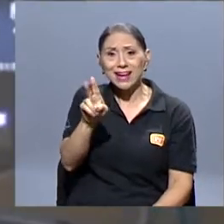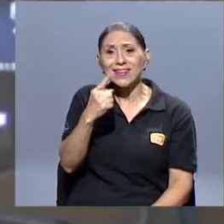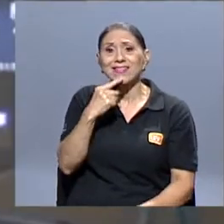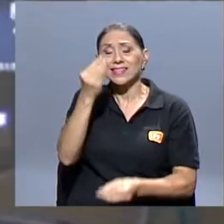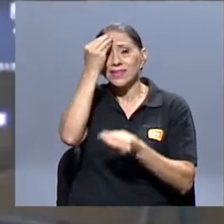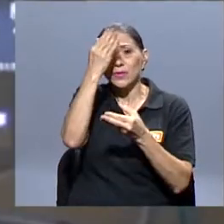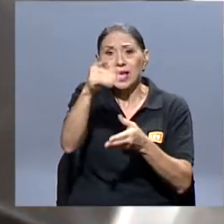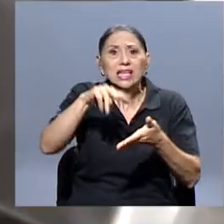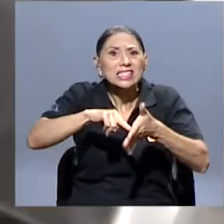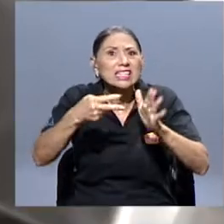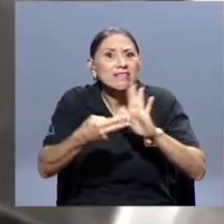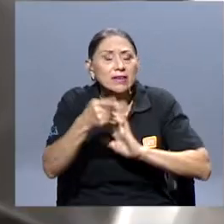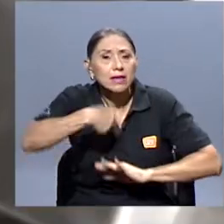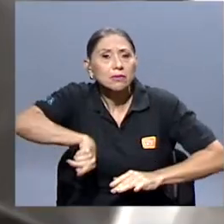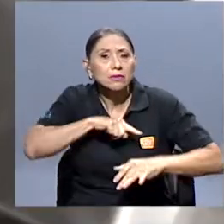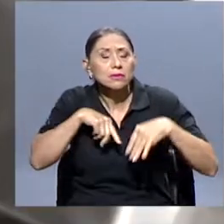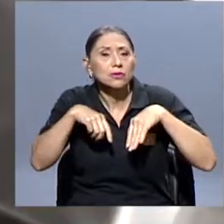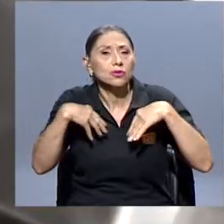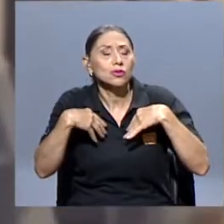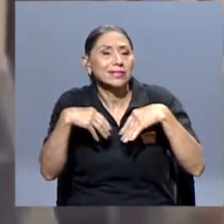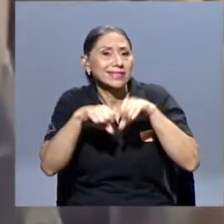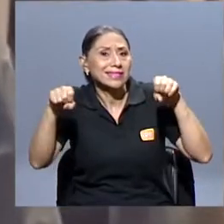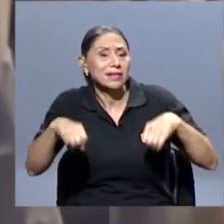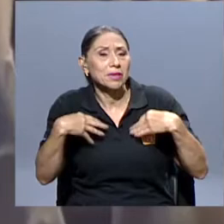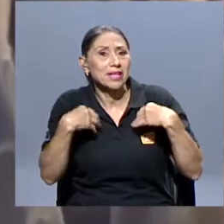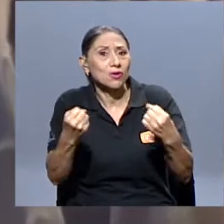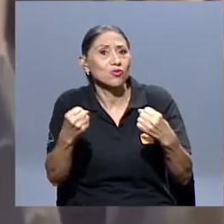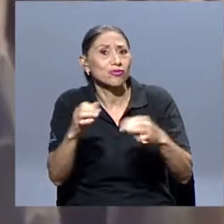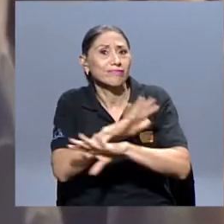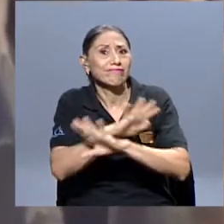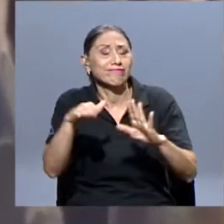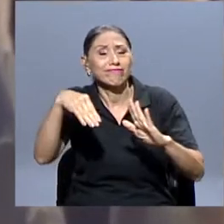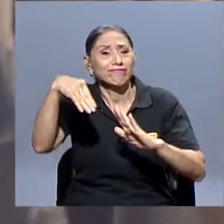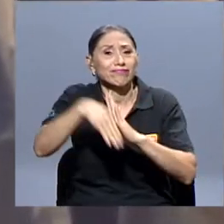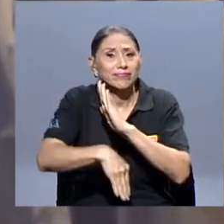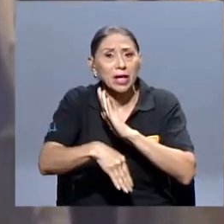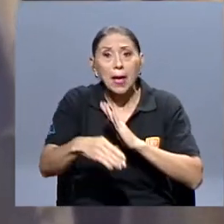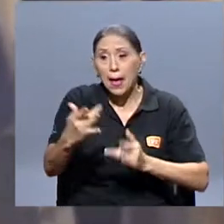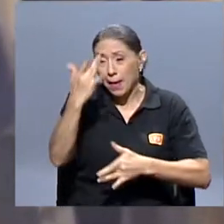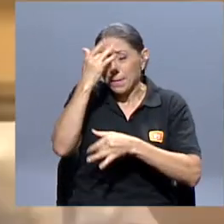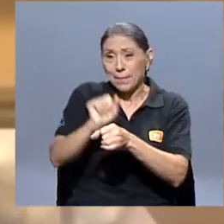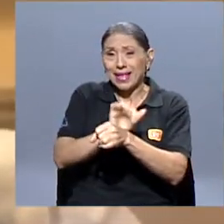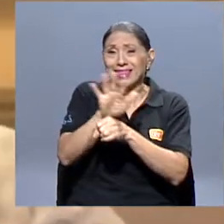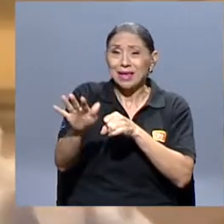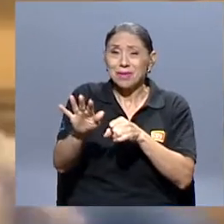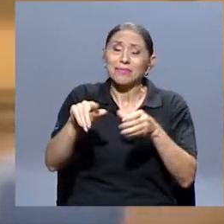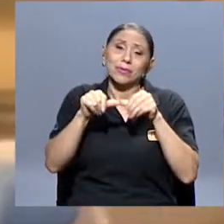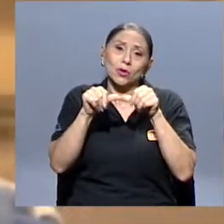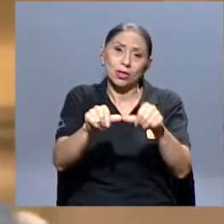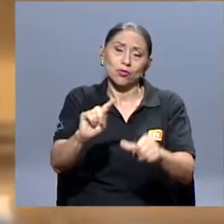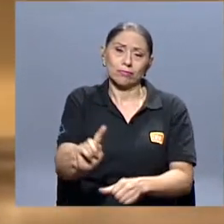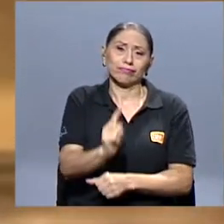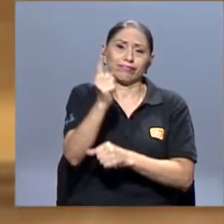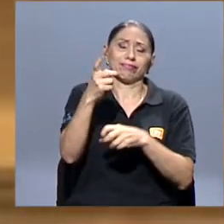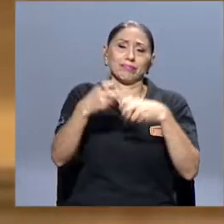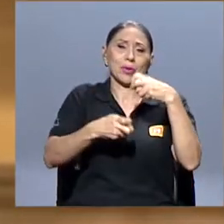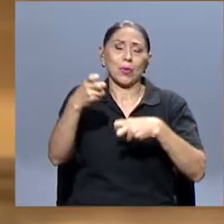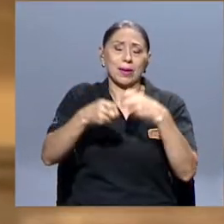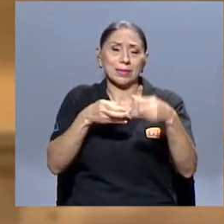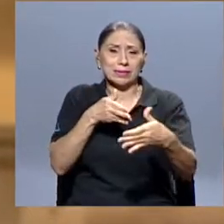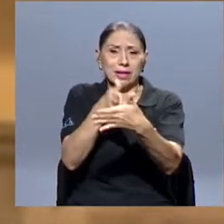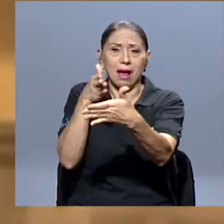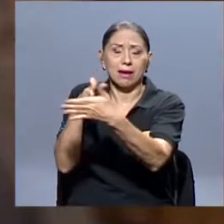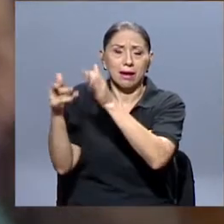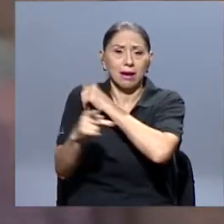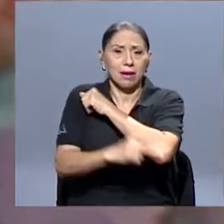el colapso total de nuestro sistema de salud. La pandemia sigue ocupando el primer lugar de los problemas que aquejan al país en la percepción